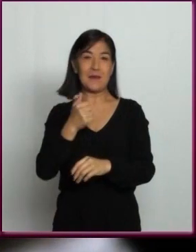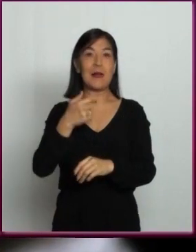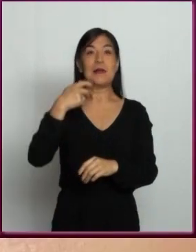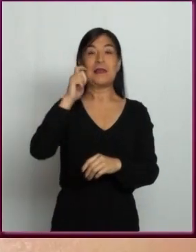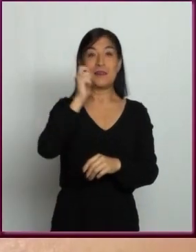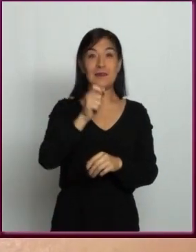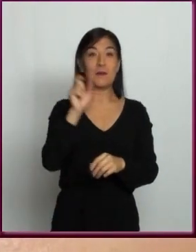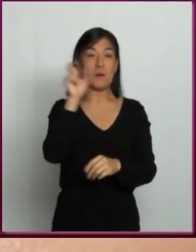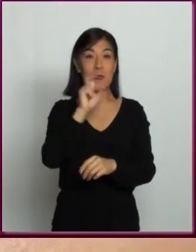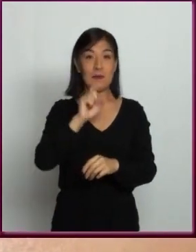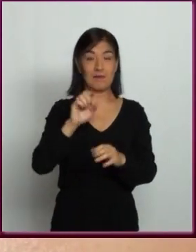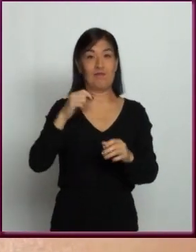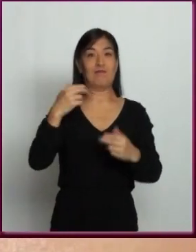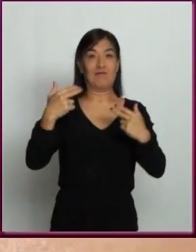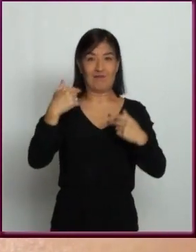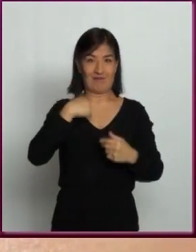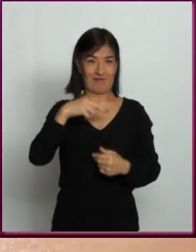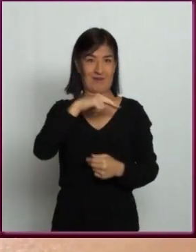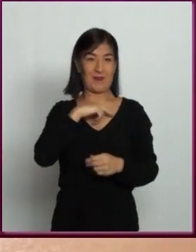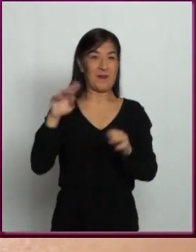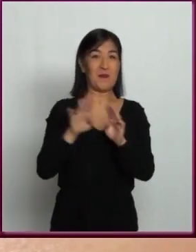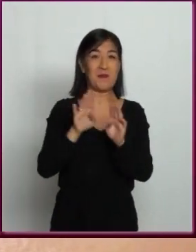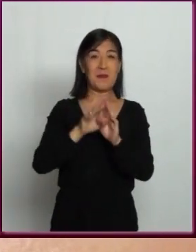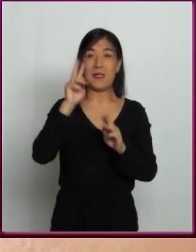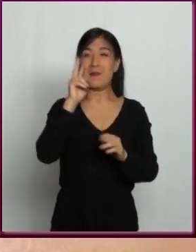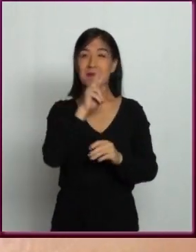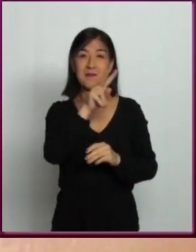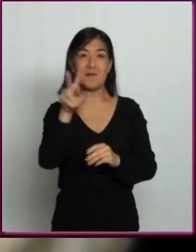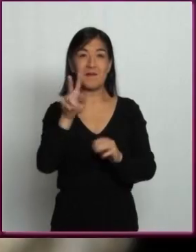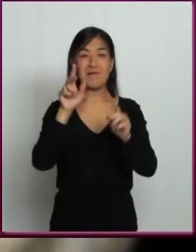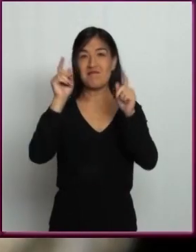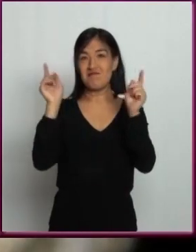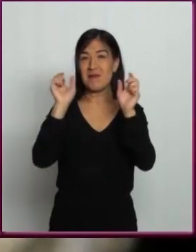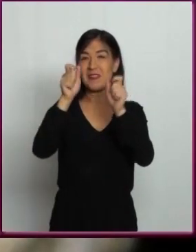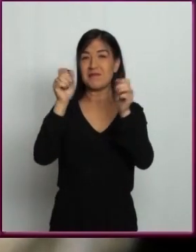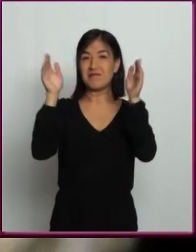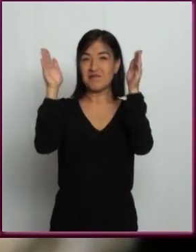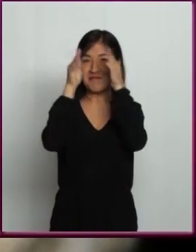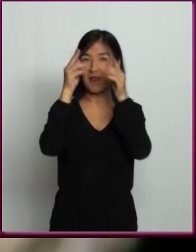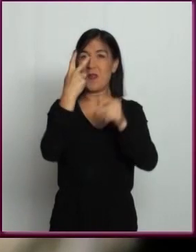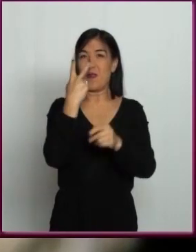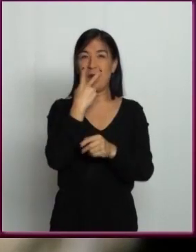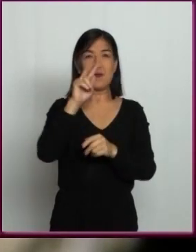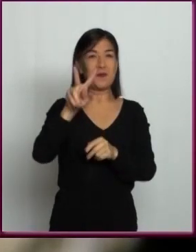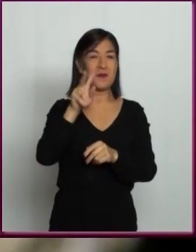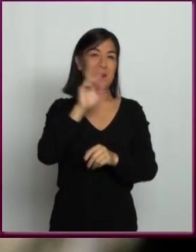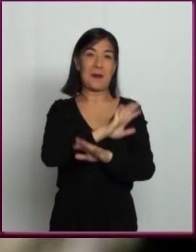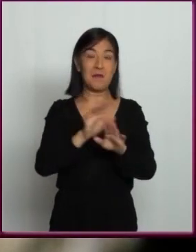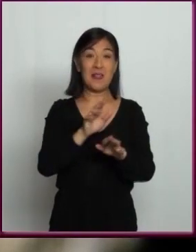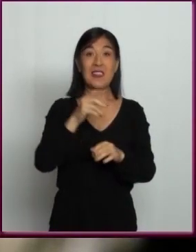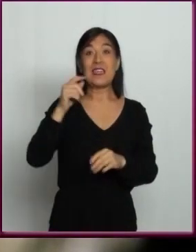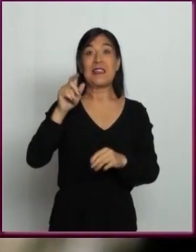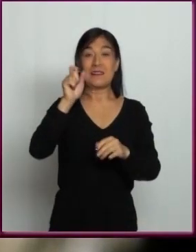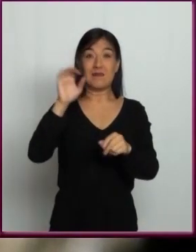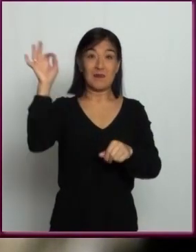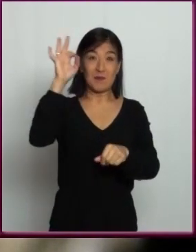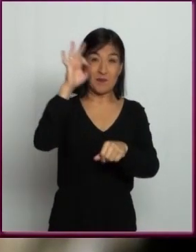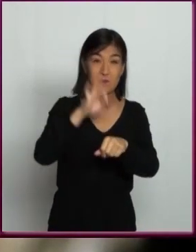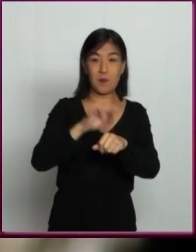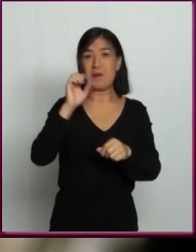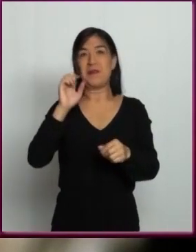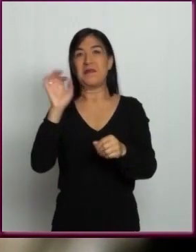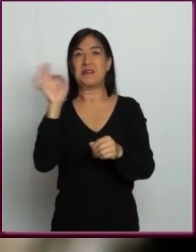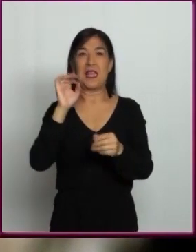sino que mientras nosotros estamos limitados a un par, los insectos pueden tener cientos o miles de